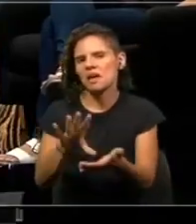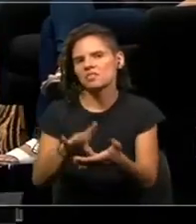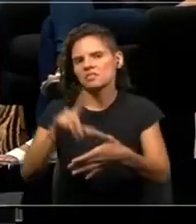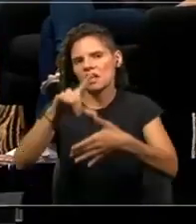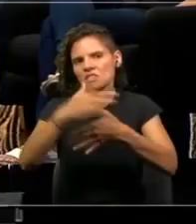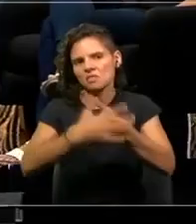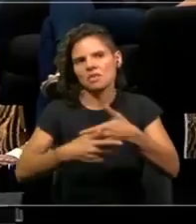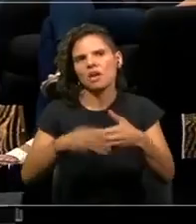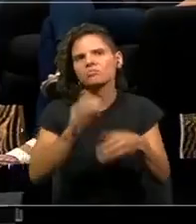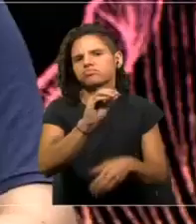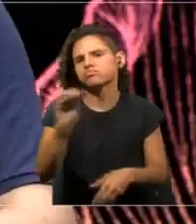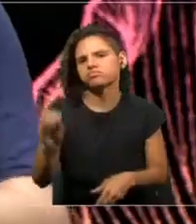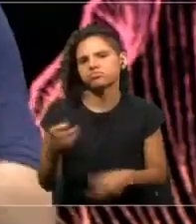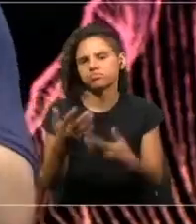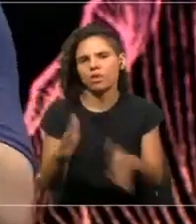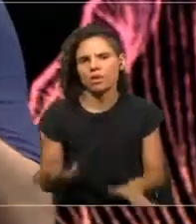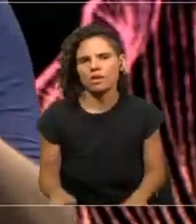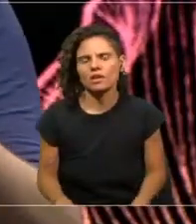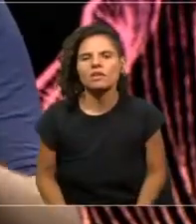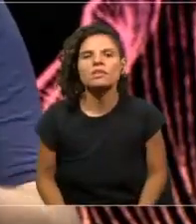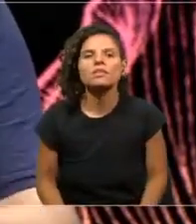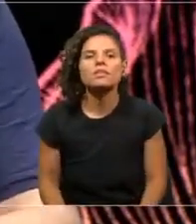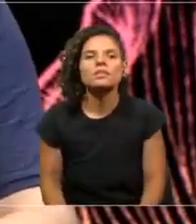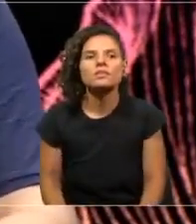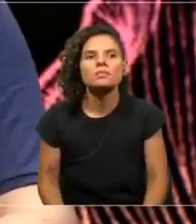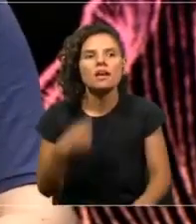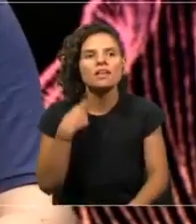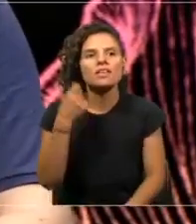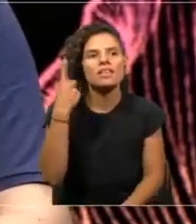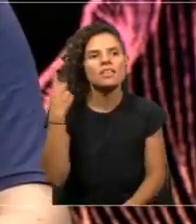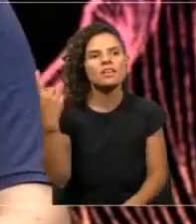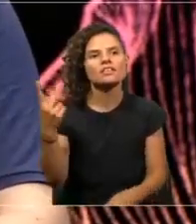Latinoamérica. Y para tener una visión global,